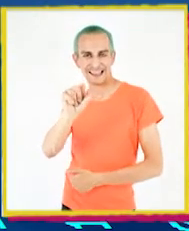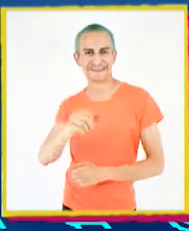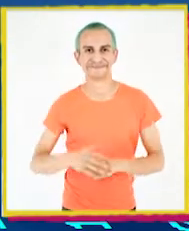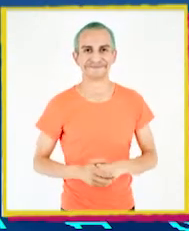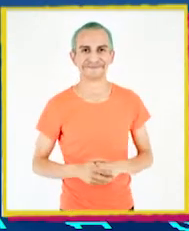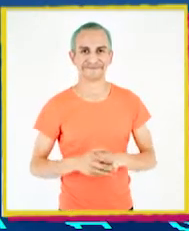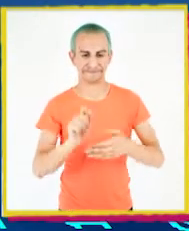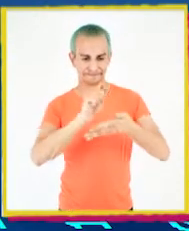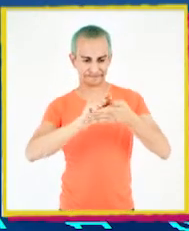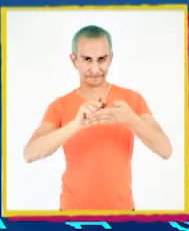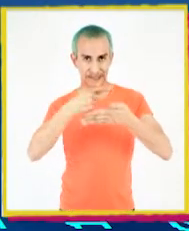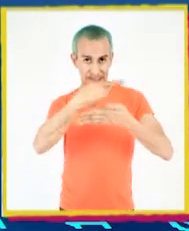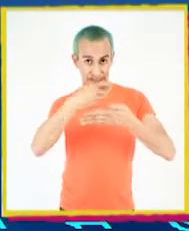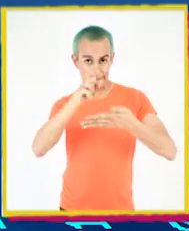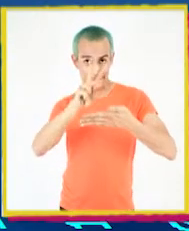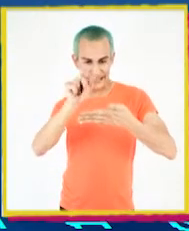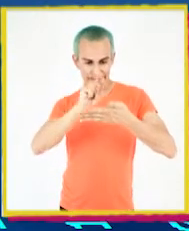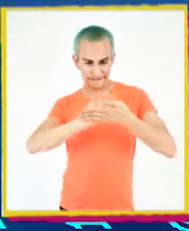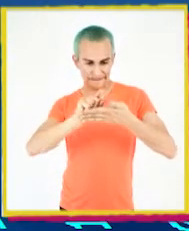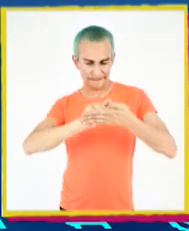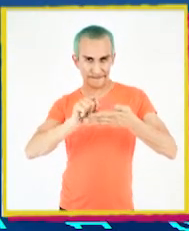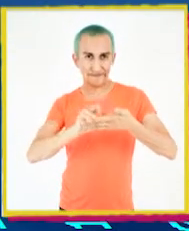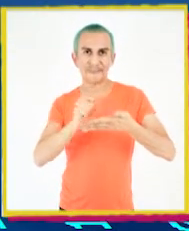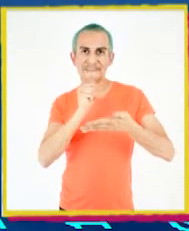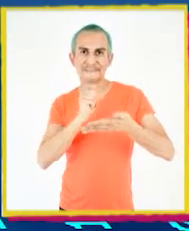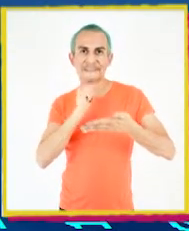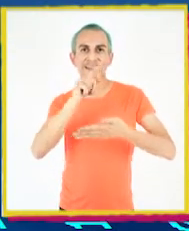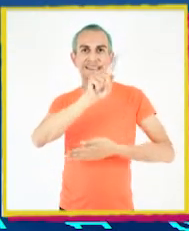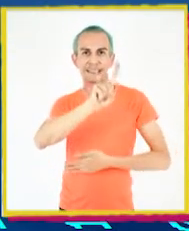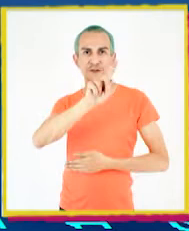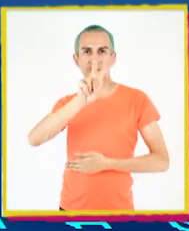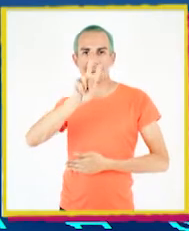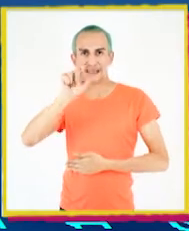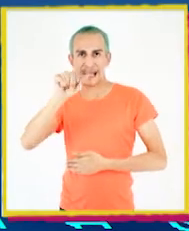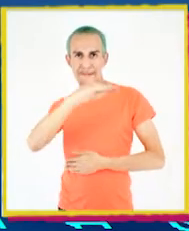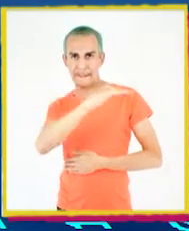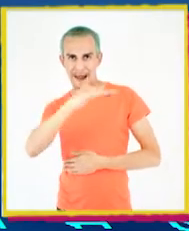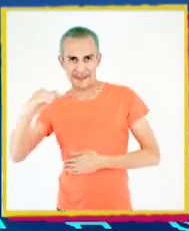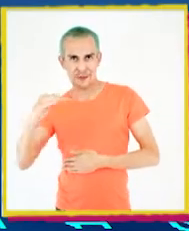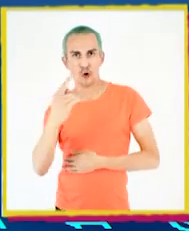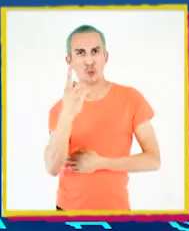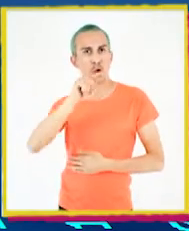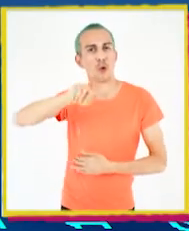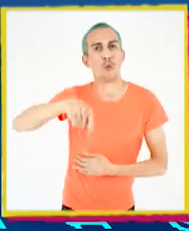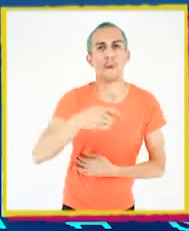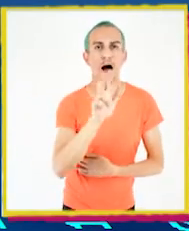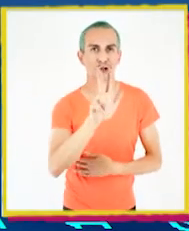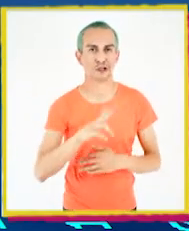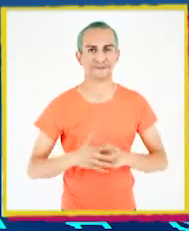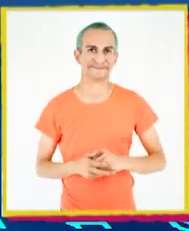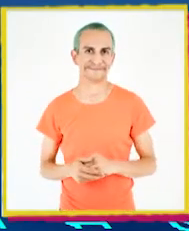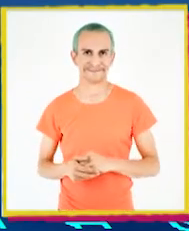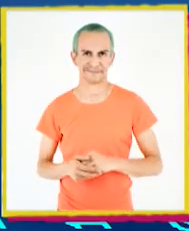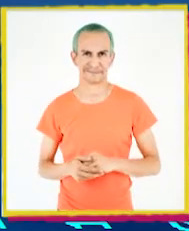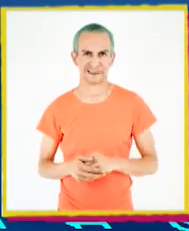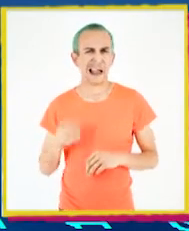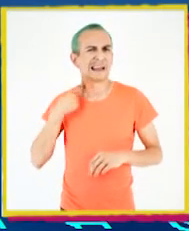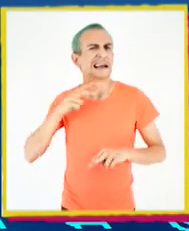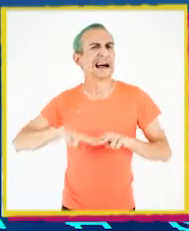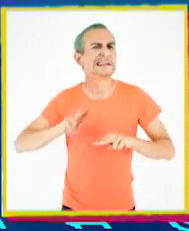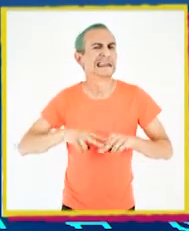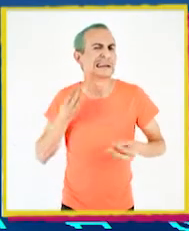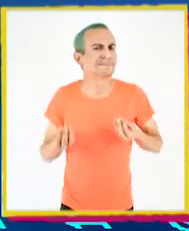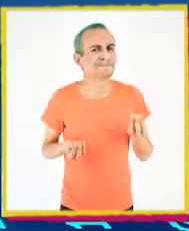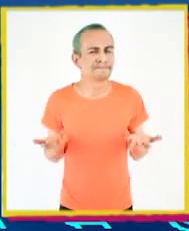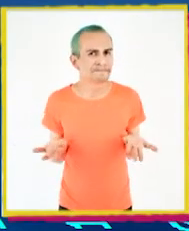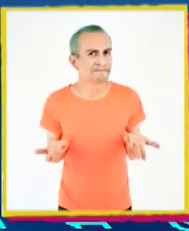126. Escribimos el número 126 y nos queda 126 dividido en 1,8. ¿Qué debemos